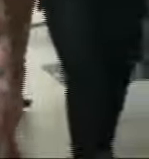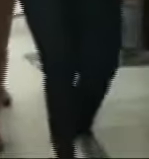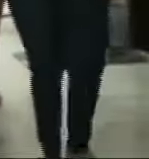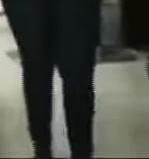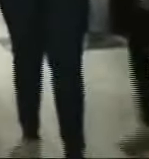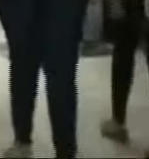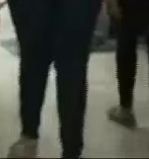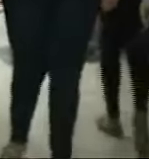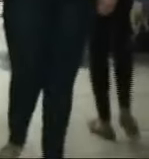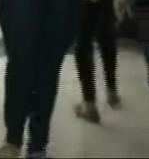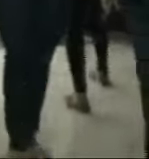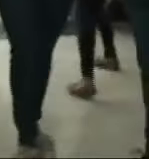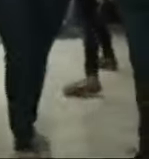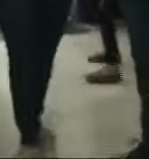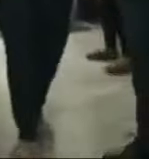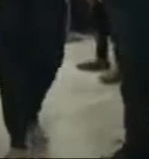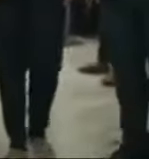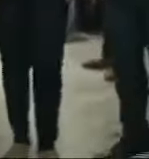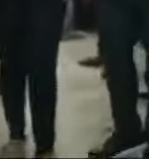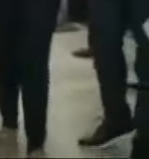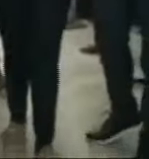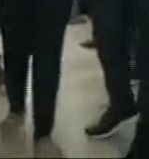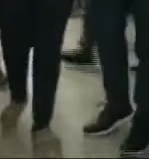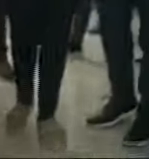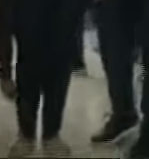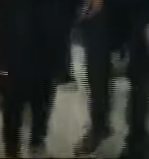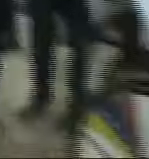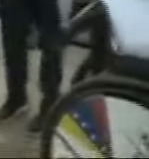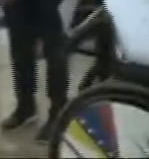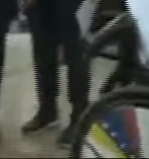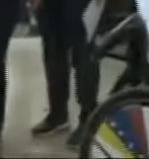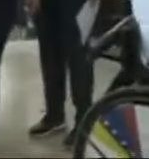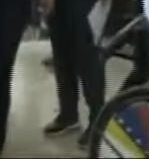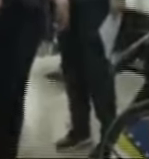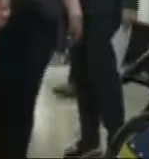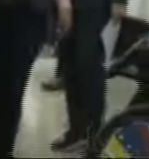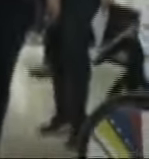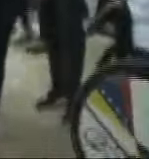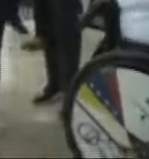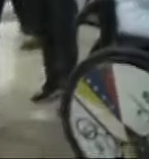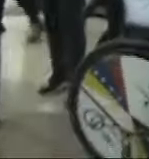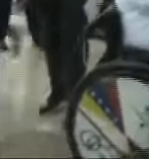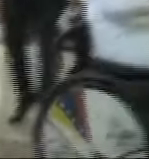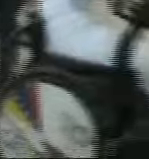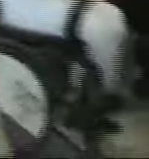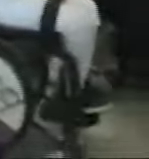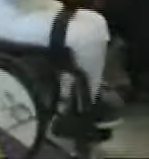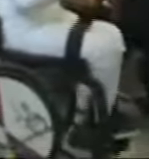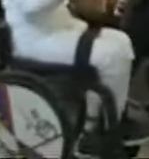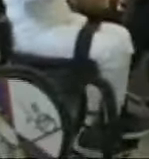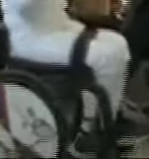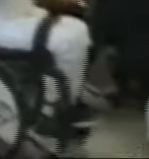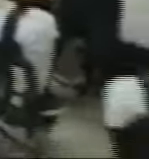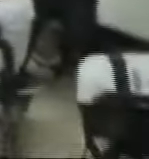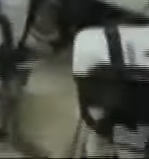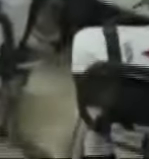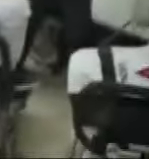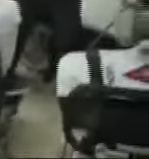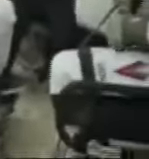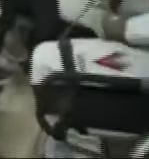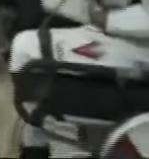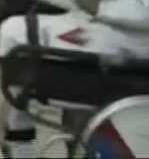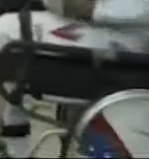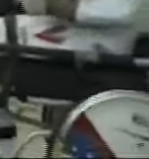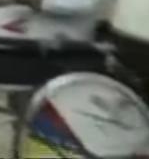informe presentado por la Comisión Permanente de Política Exterior, Soberanía e Integración, mediante el cual